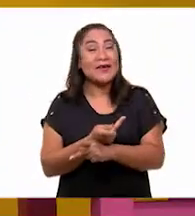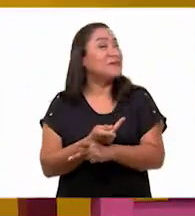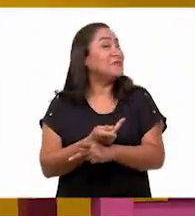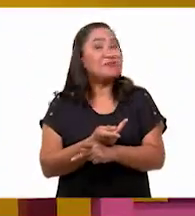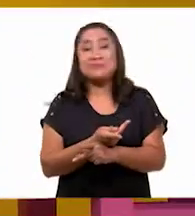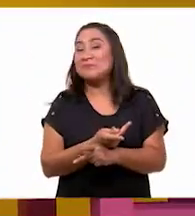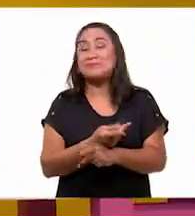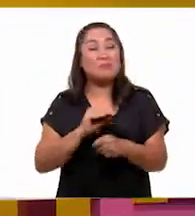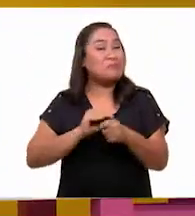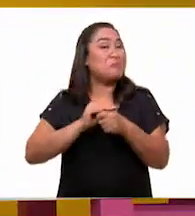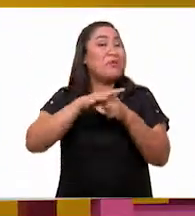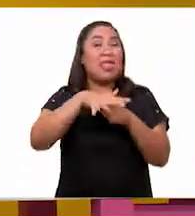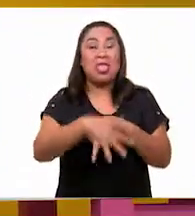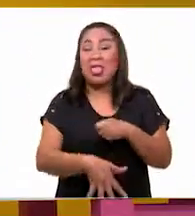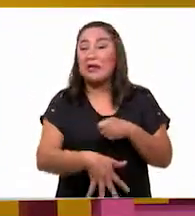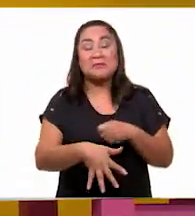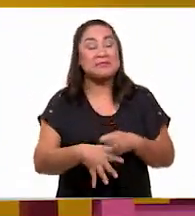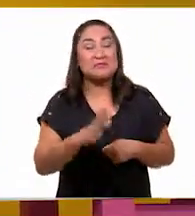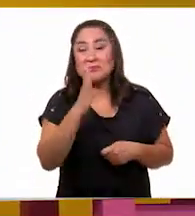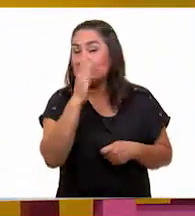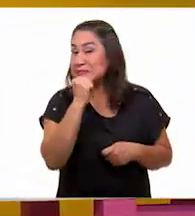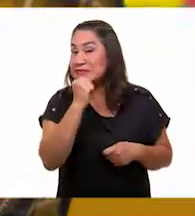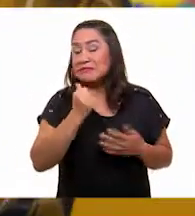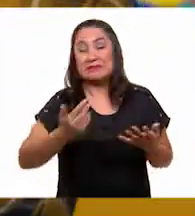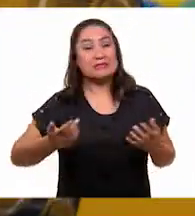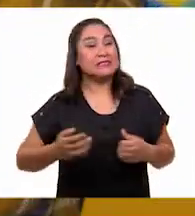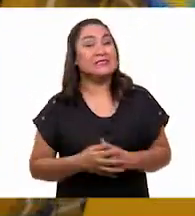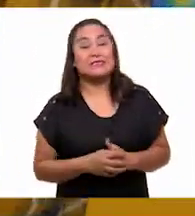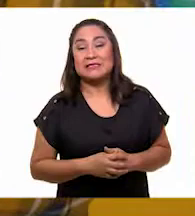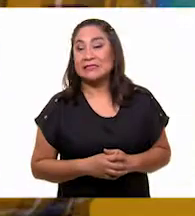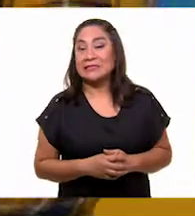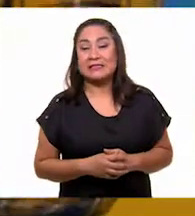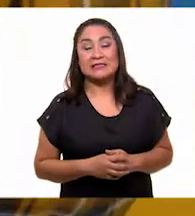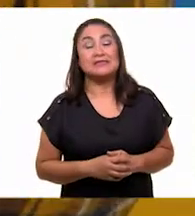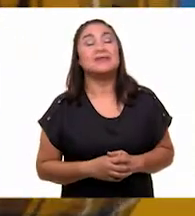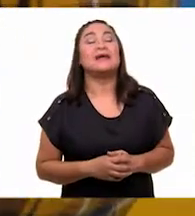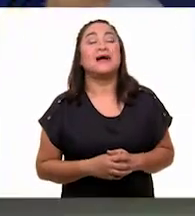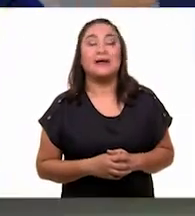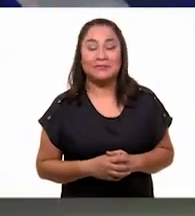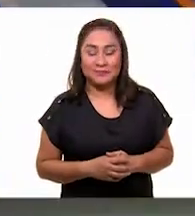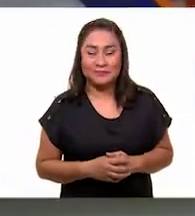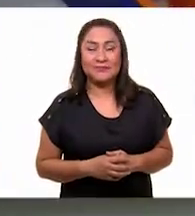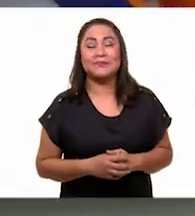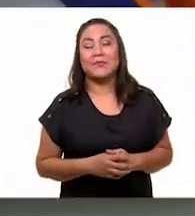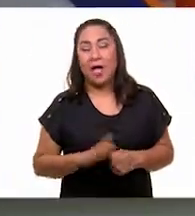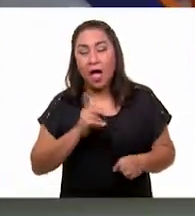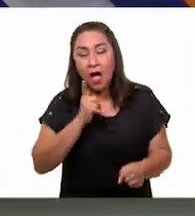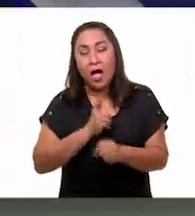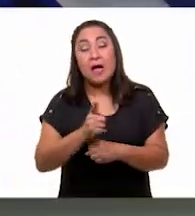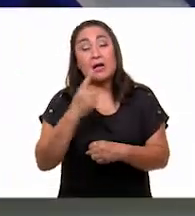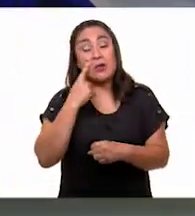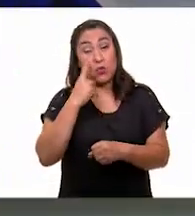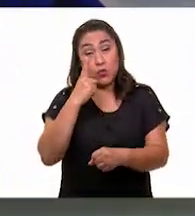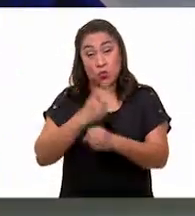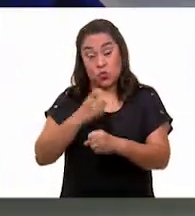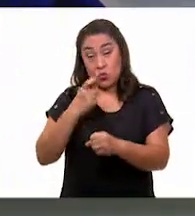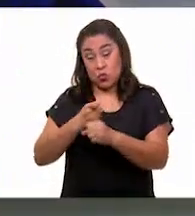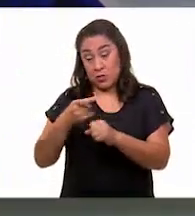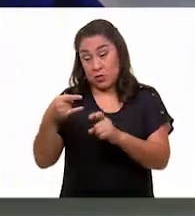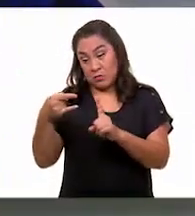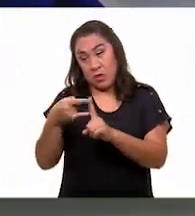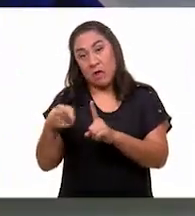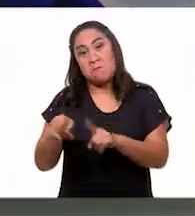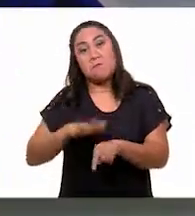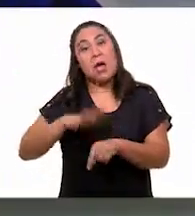También se desbordó. ¿También por se completo. Desbordó? Entonces, a nuestro recipiente 1 sí le cabe